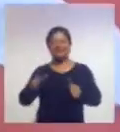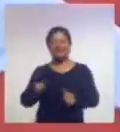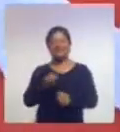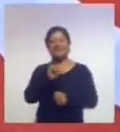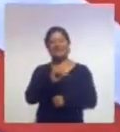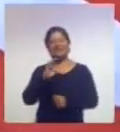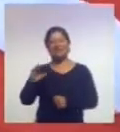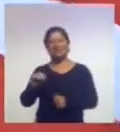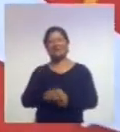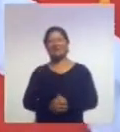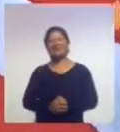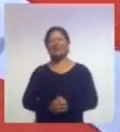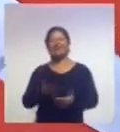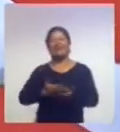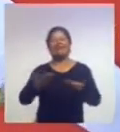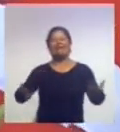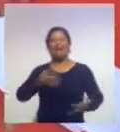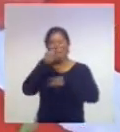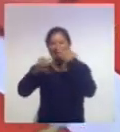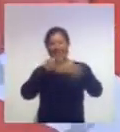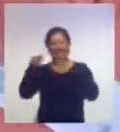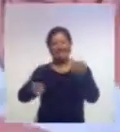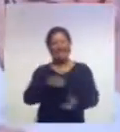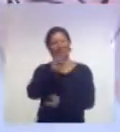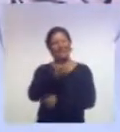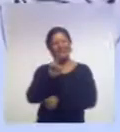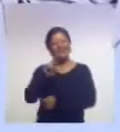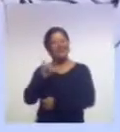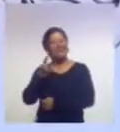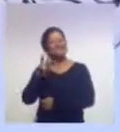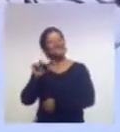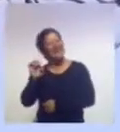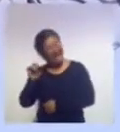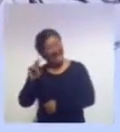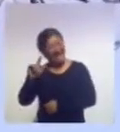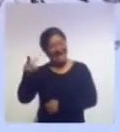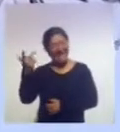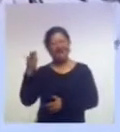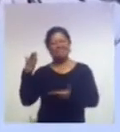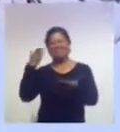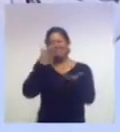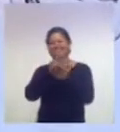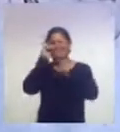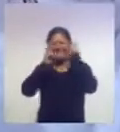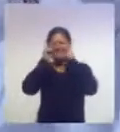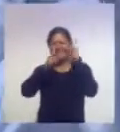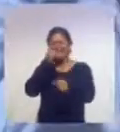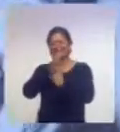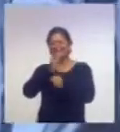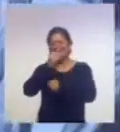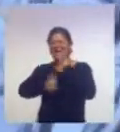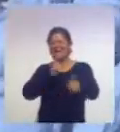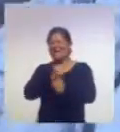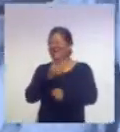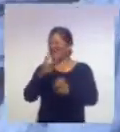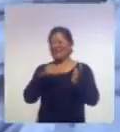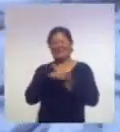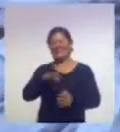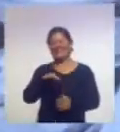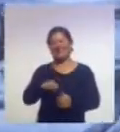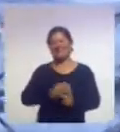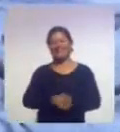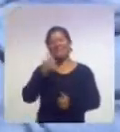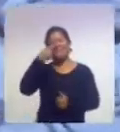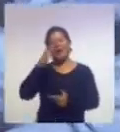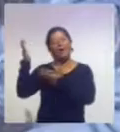presencia internacional. Amílcar Rivera, director de este espacio independiente, visitará Lituania por segunda ocasión en 2019 para concretar